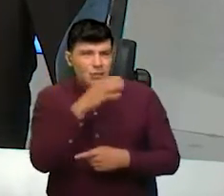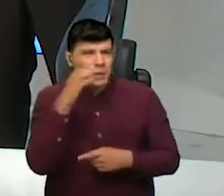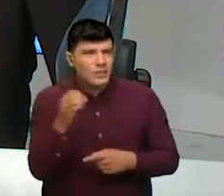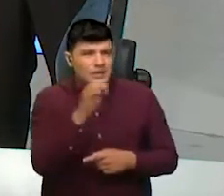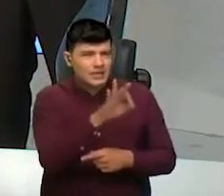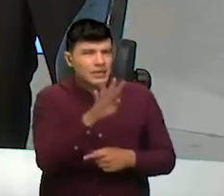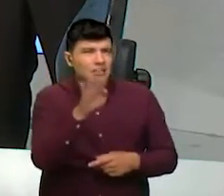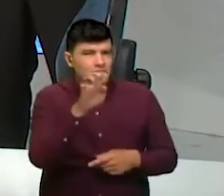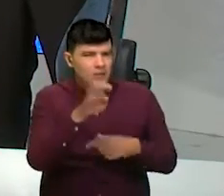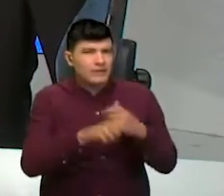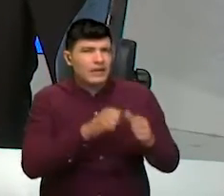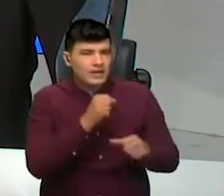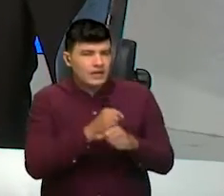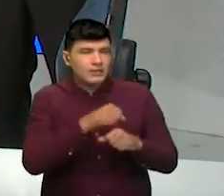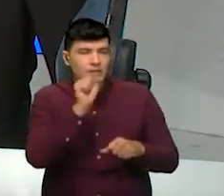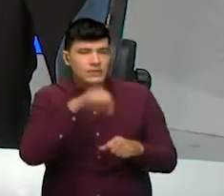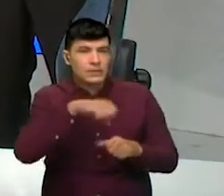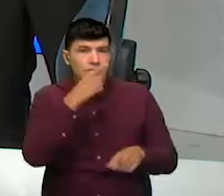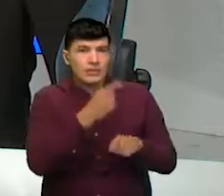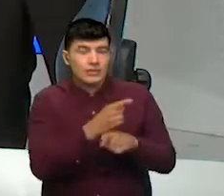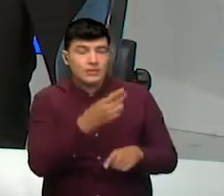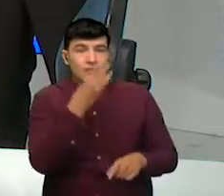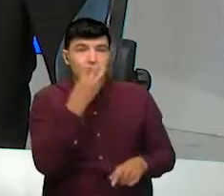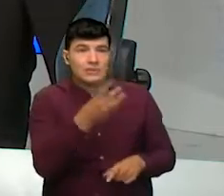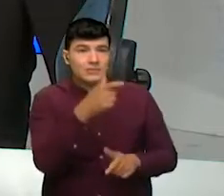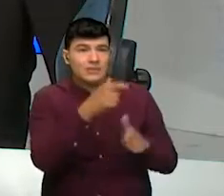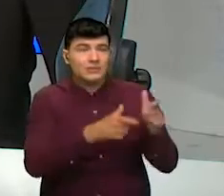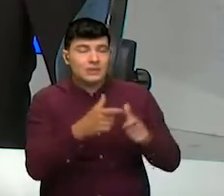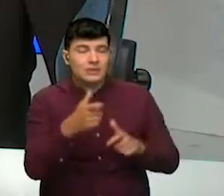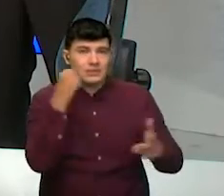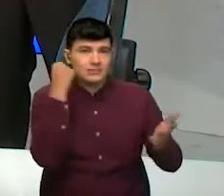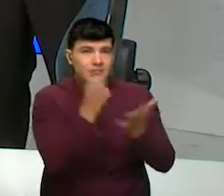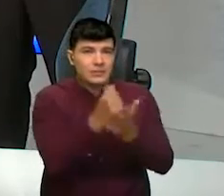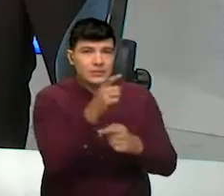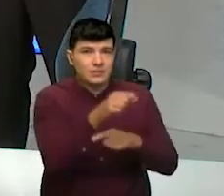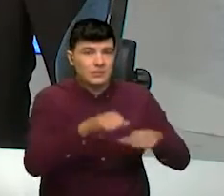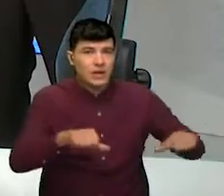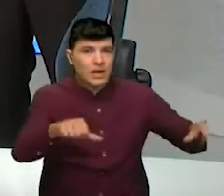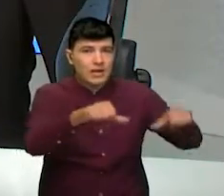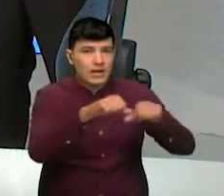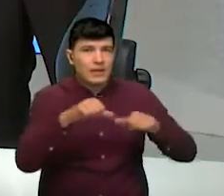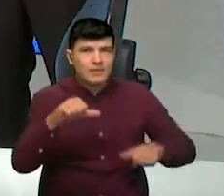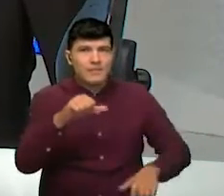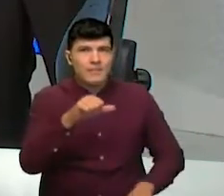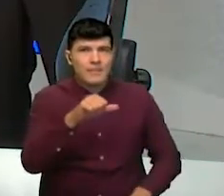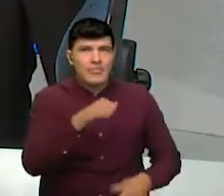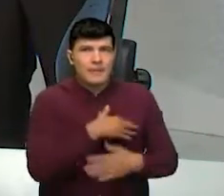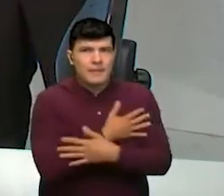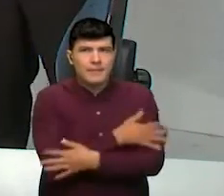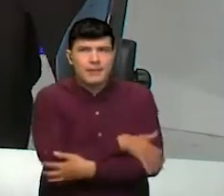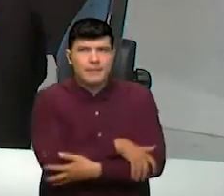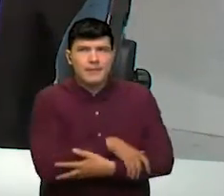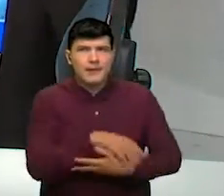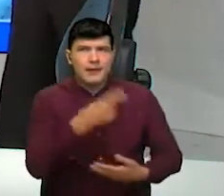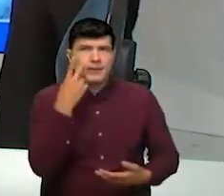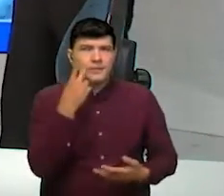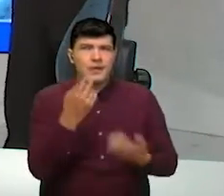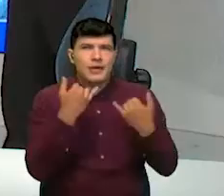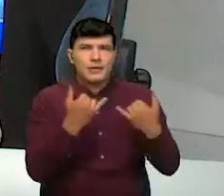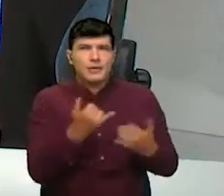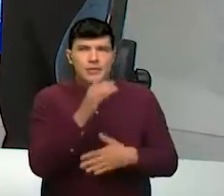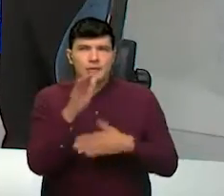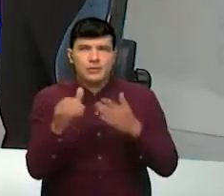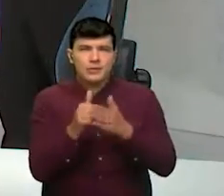39 años de edad y con este ya son 3 los homicidios que se registran en la provincia de Pamplona. Nos conectamos a esta hora con